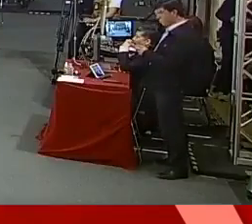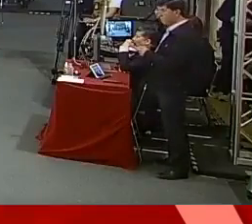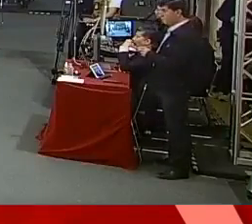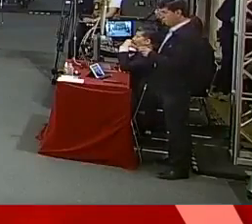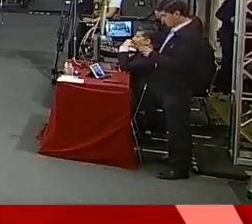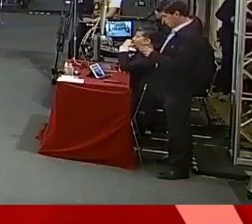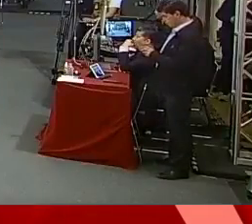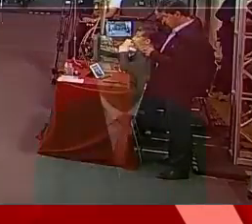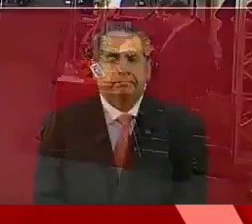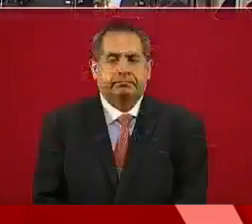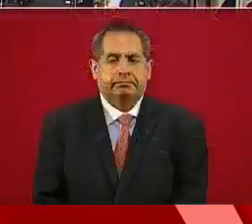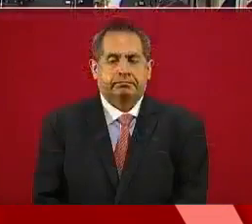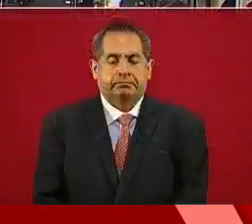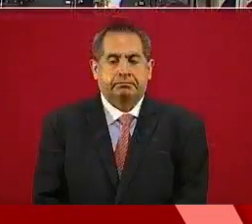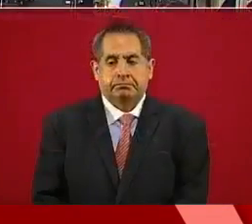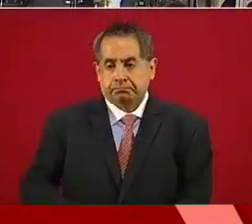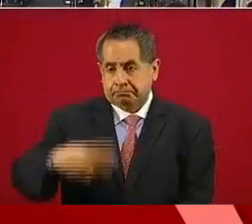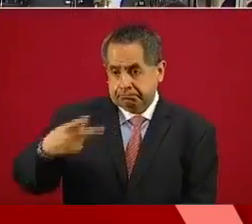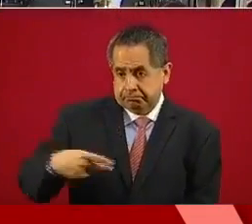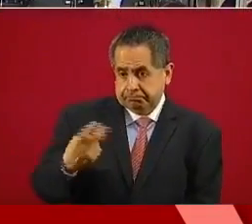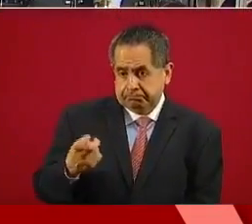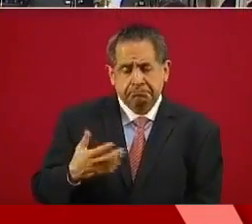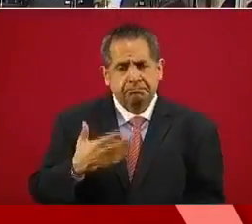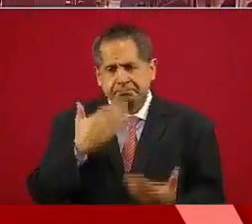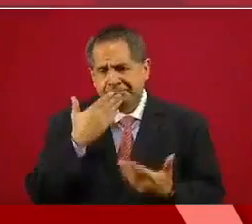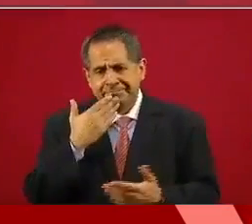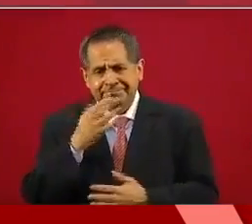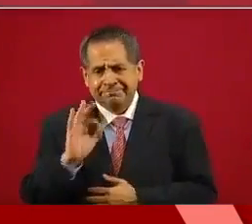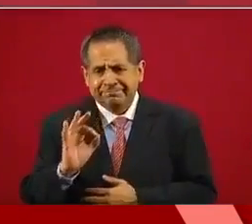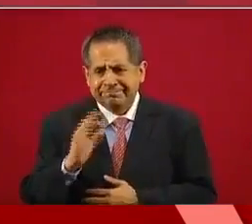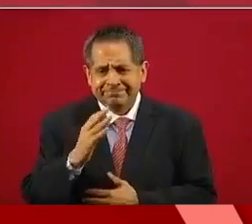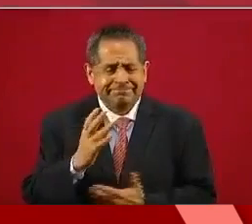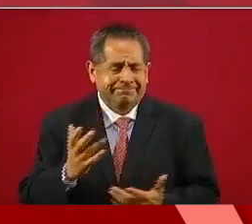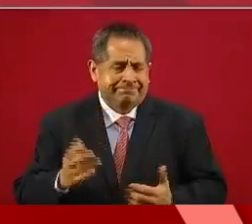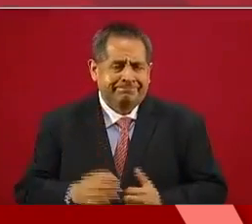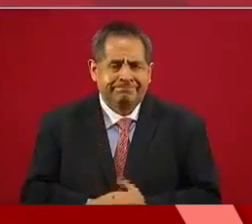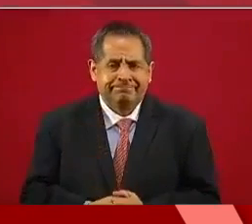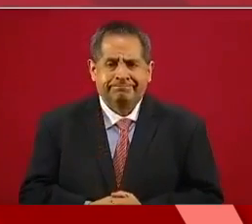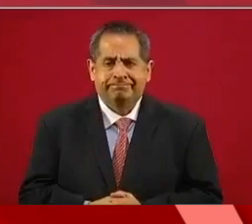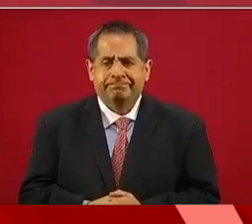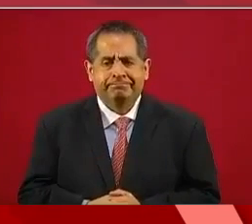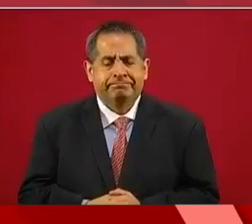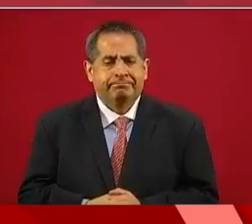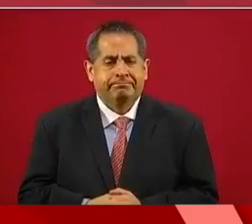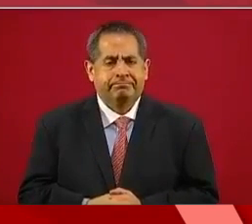pues está bien lo veo bien no este